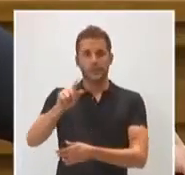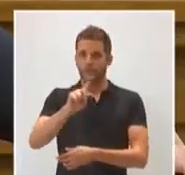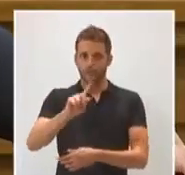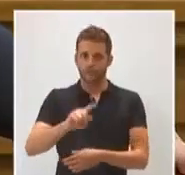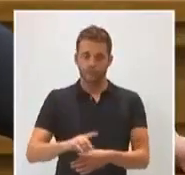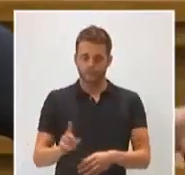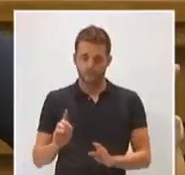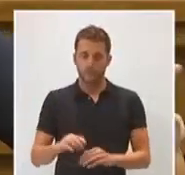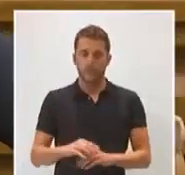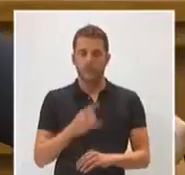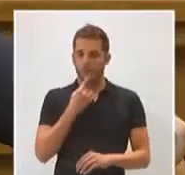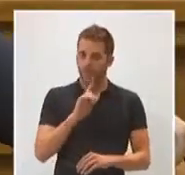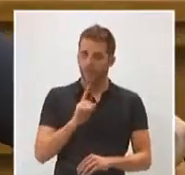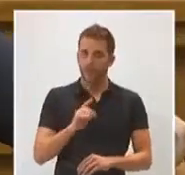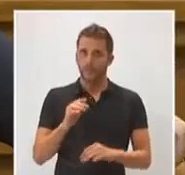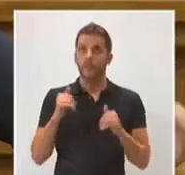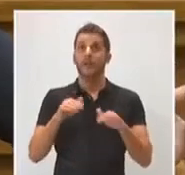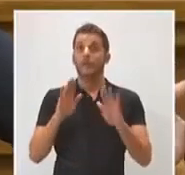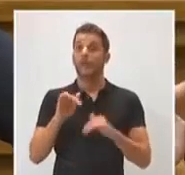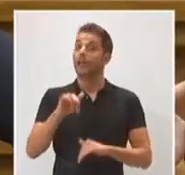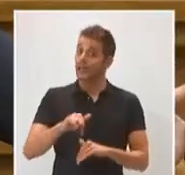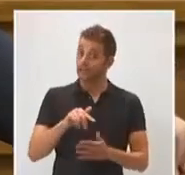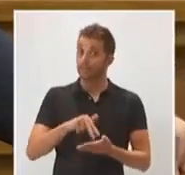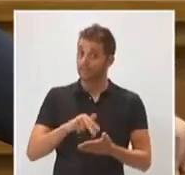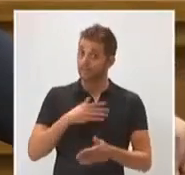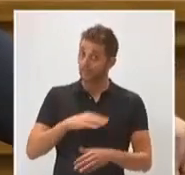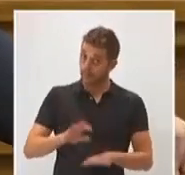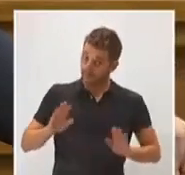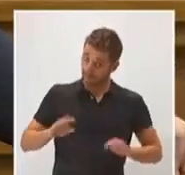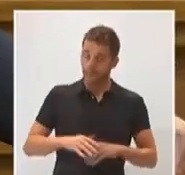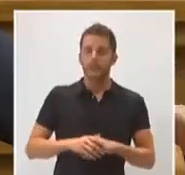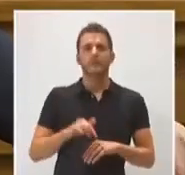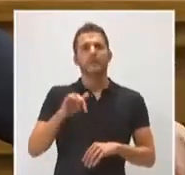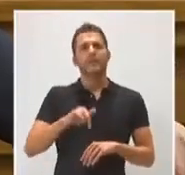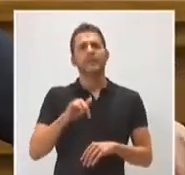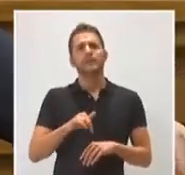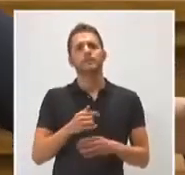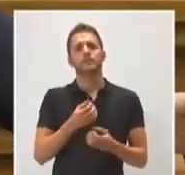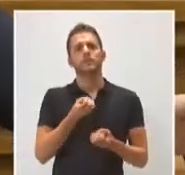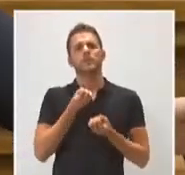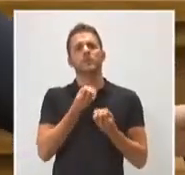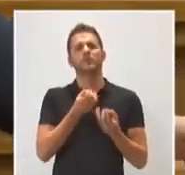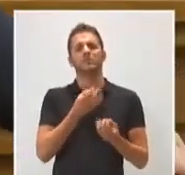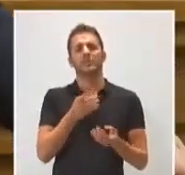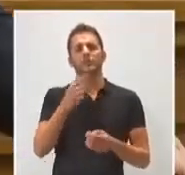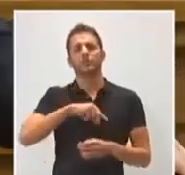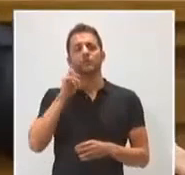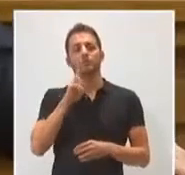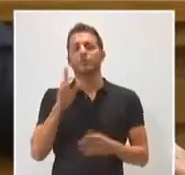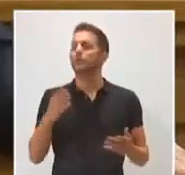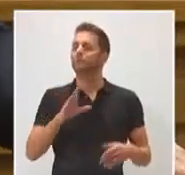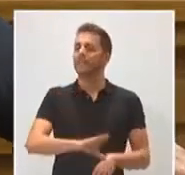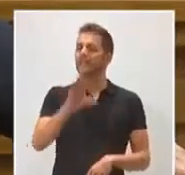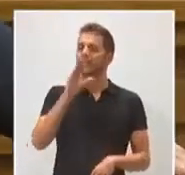a lo mejor debiera estar bien haber estado pero de algún comentario que nos encontramos pero yo entiendo el nerviosismo